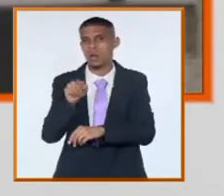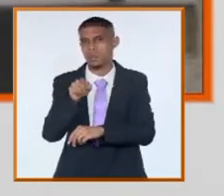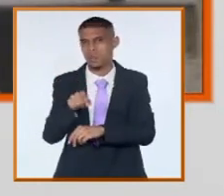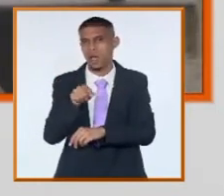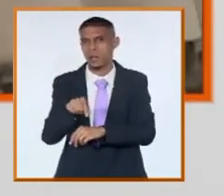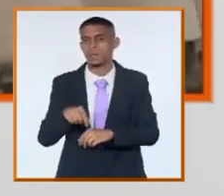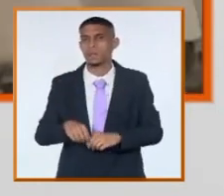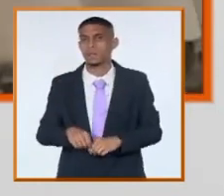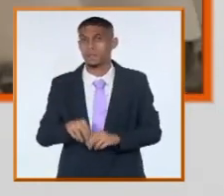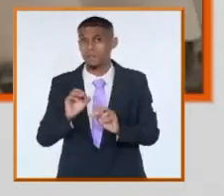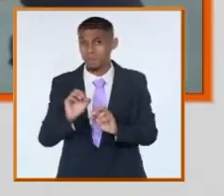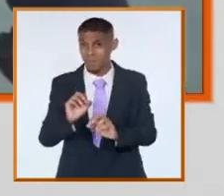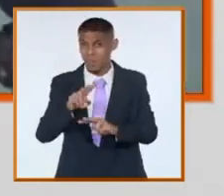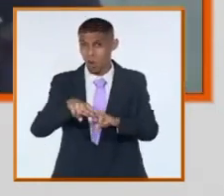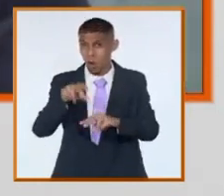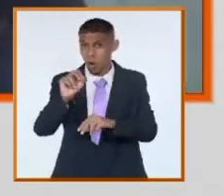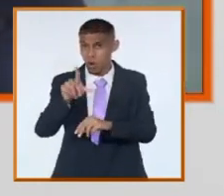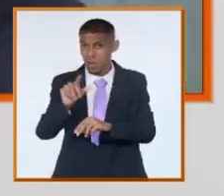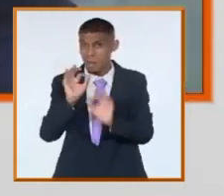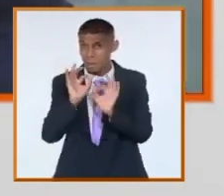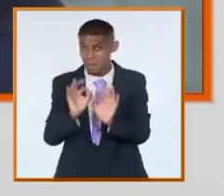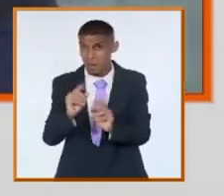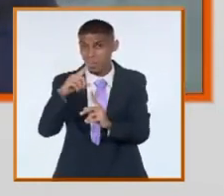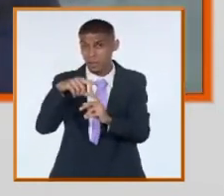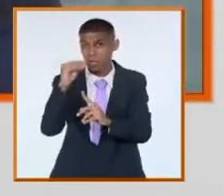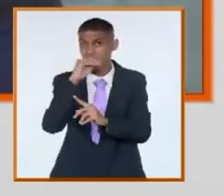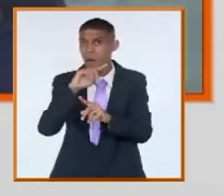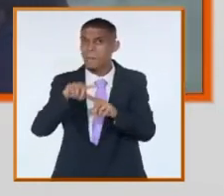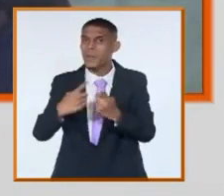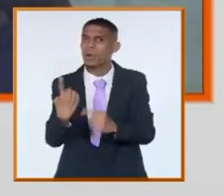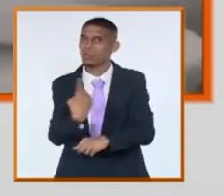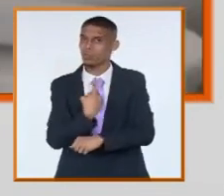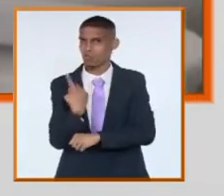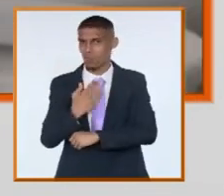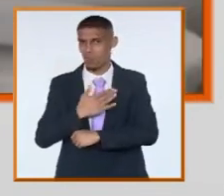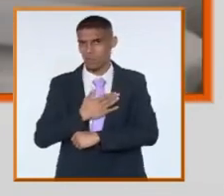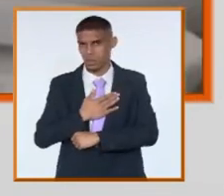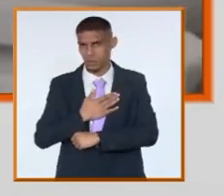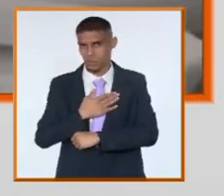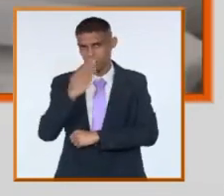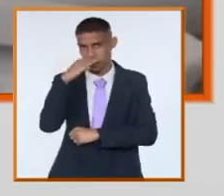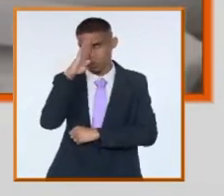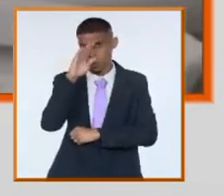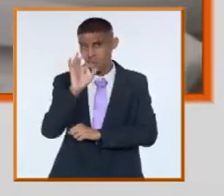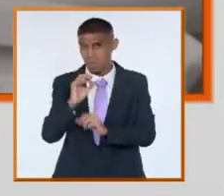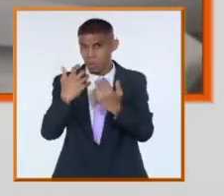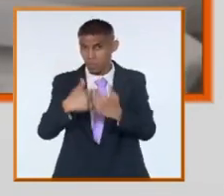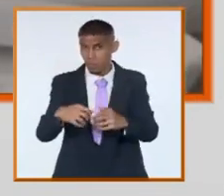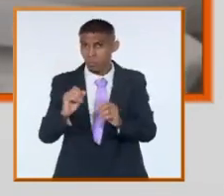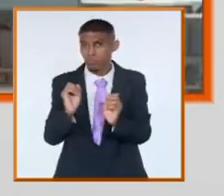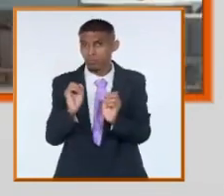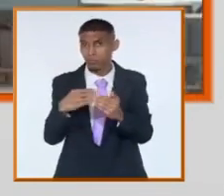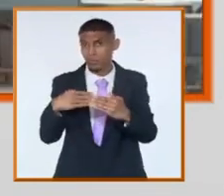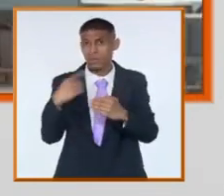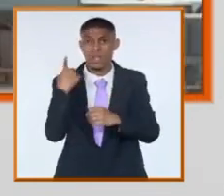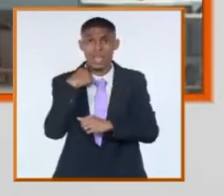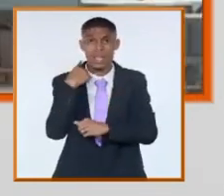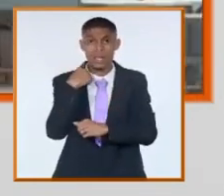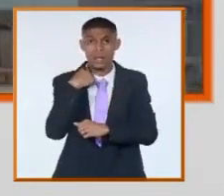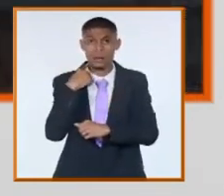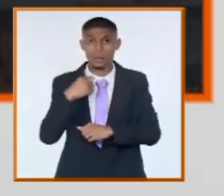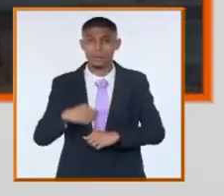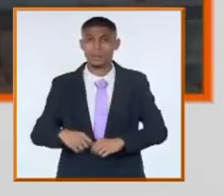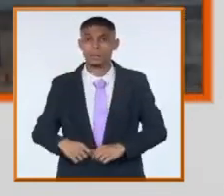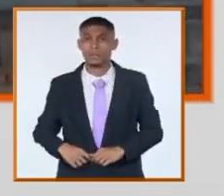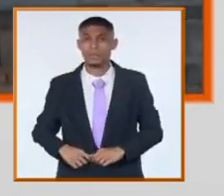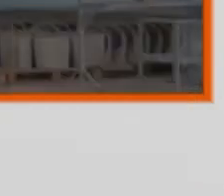hemos montado en Holguín La misma tecnología pero es nuestra y es una planta que estamos concluyendo en este año es una planta